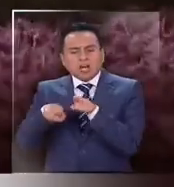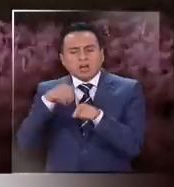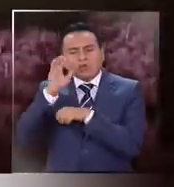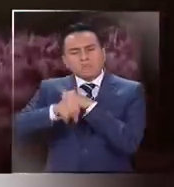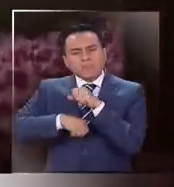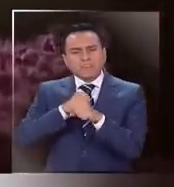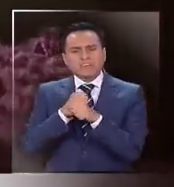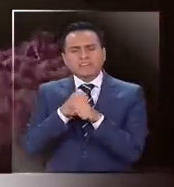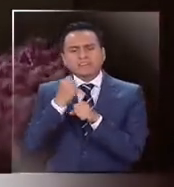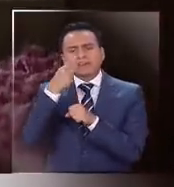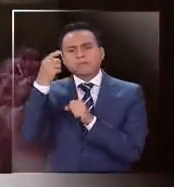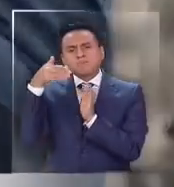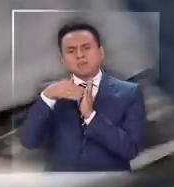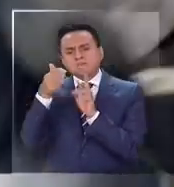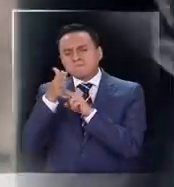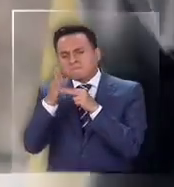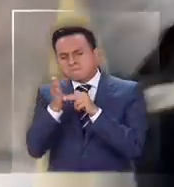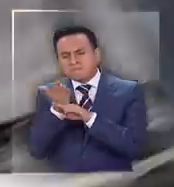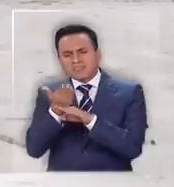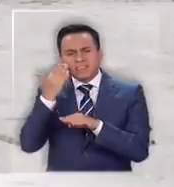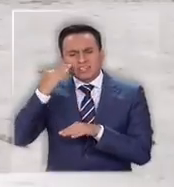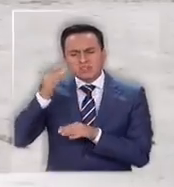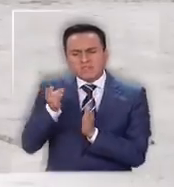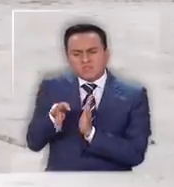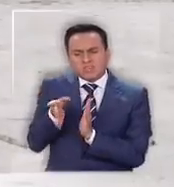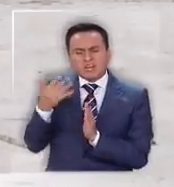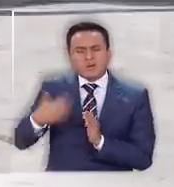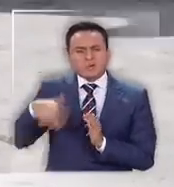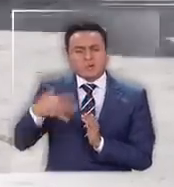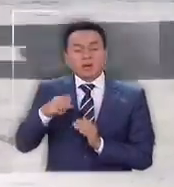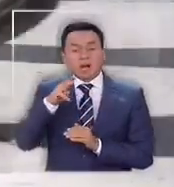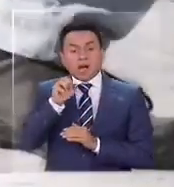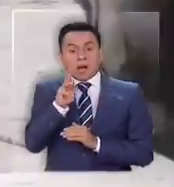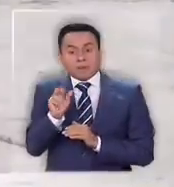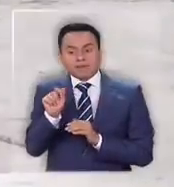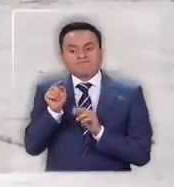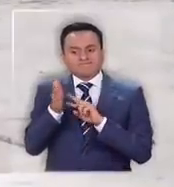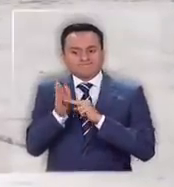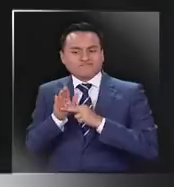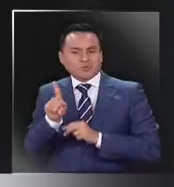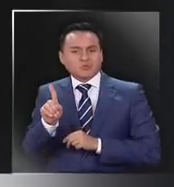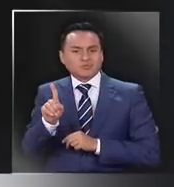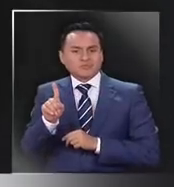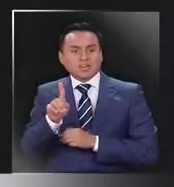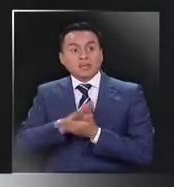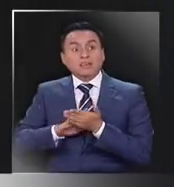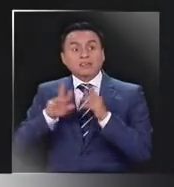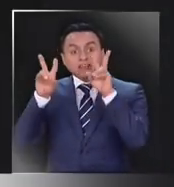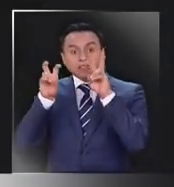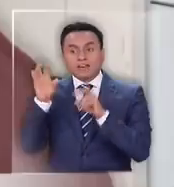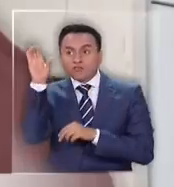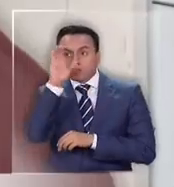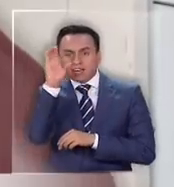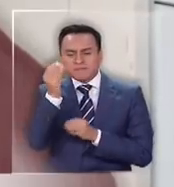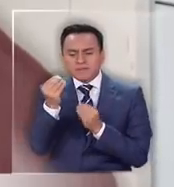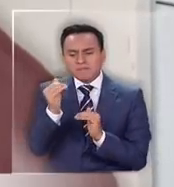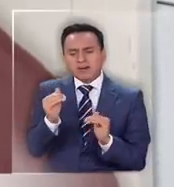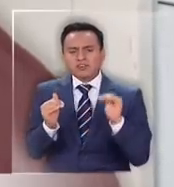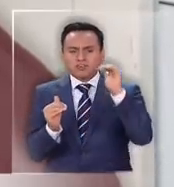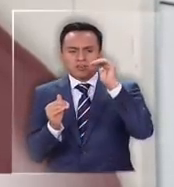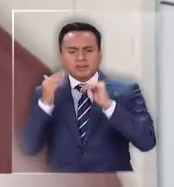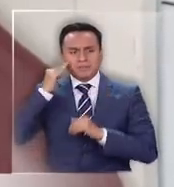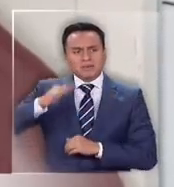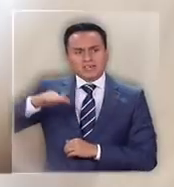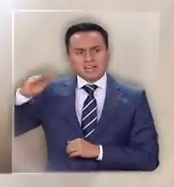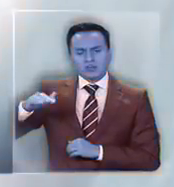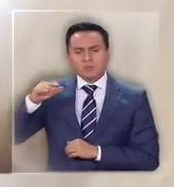anualmente cerca de 100.000 causas de niños vulnerados. La de Ámbar fue una de ellas. Se trata de buscar el bien mayor de los